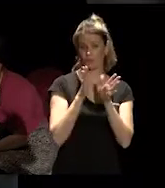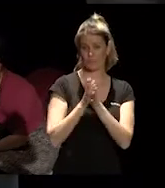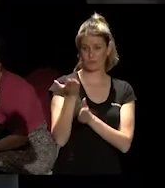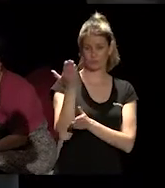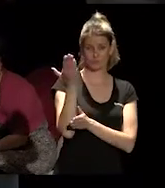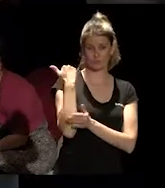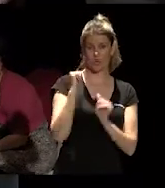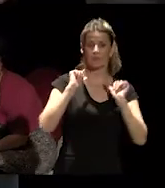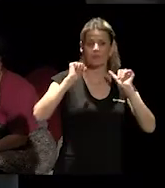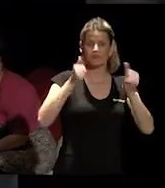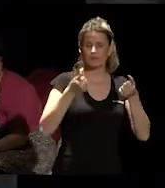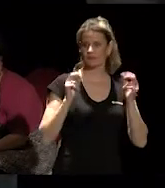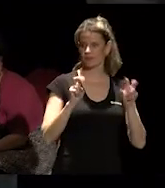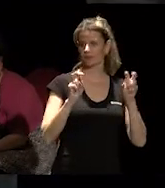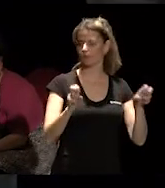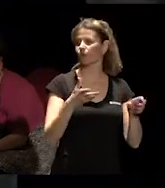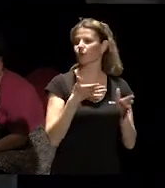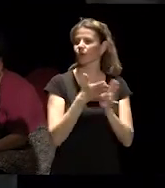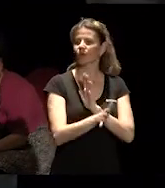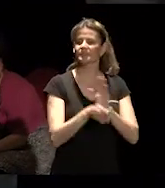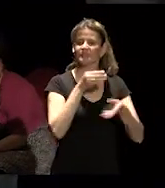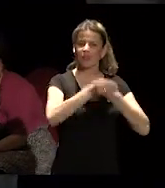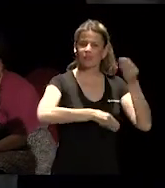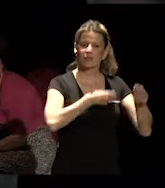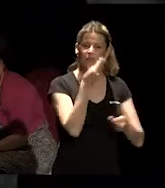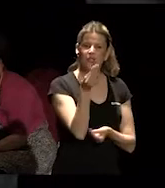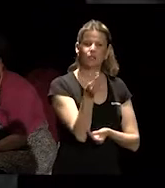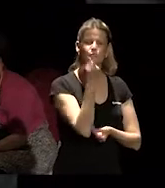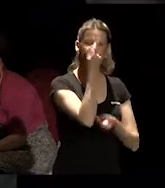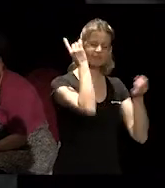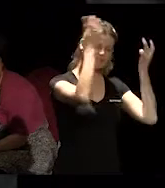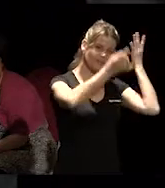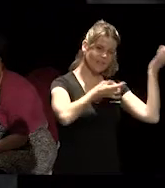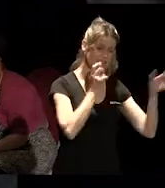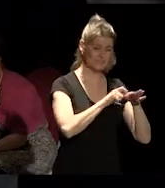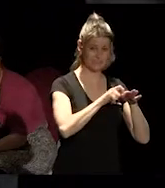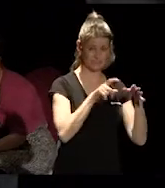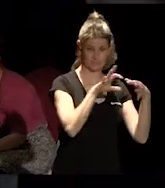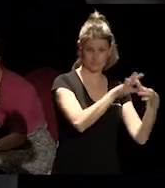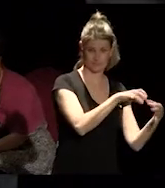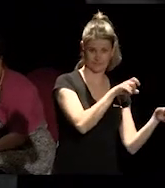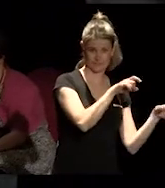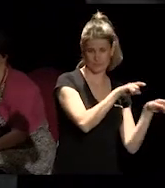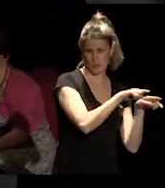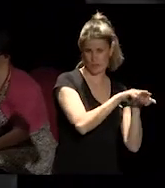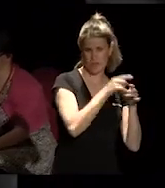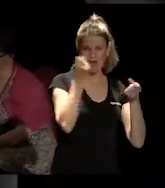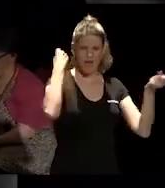al principio, de que cuando se realiza una actividad, una acción de este tipo entre artistas,